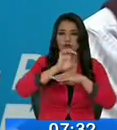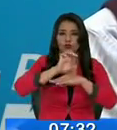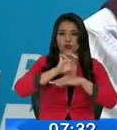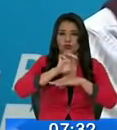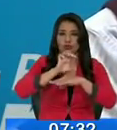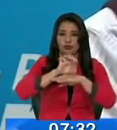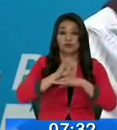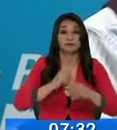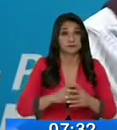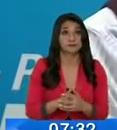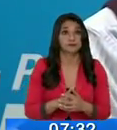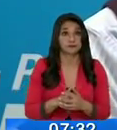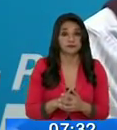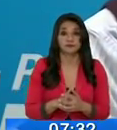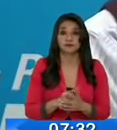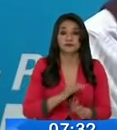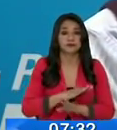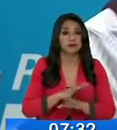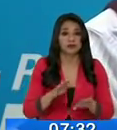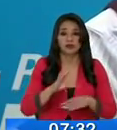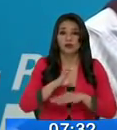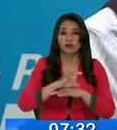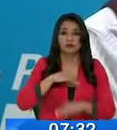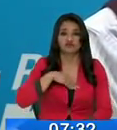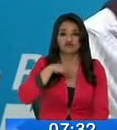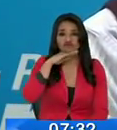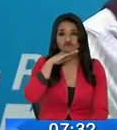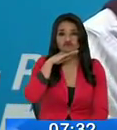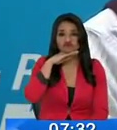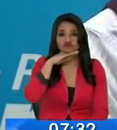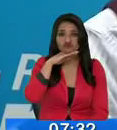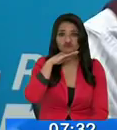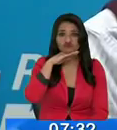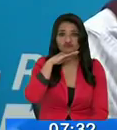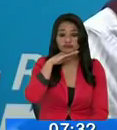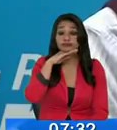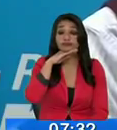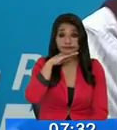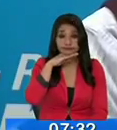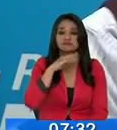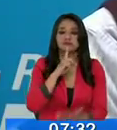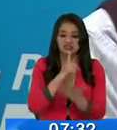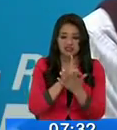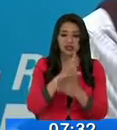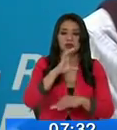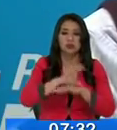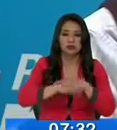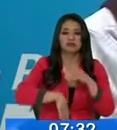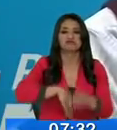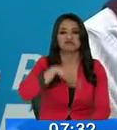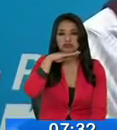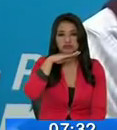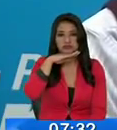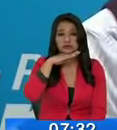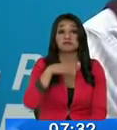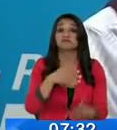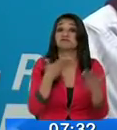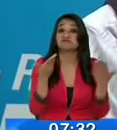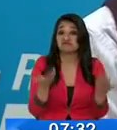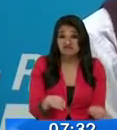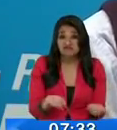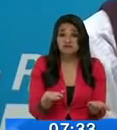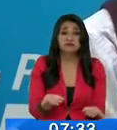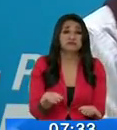de alguna manera cansando al Ecuador. La falta de actuación con oportunidad de la justicia luego